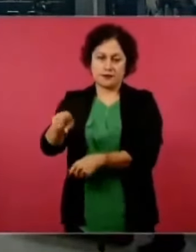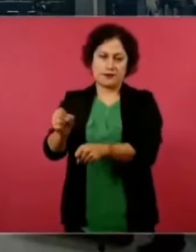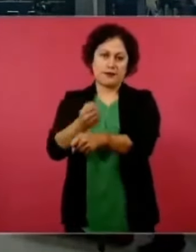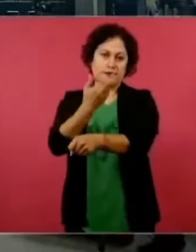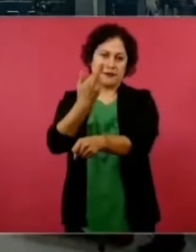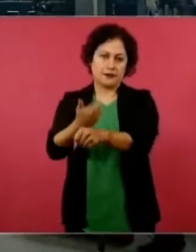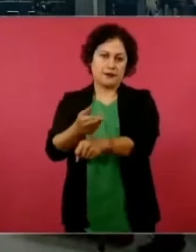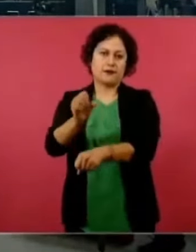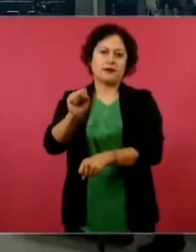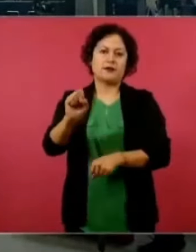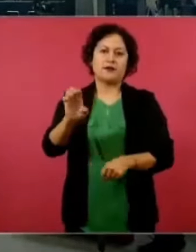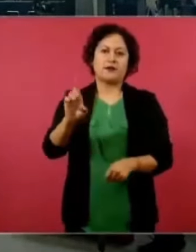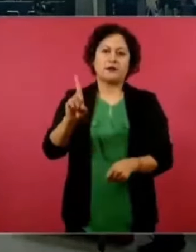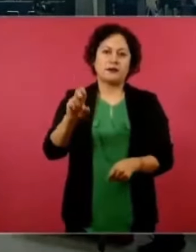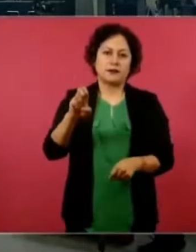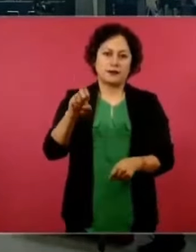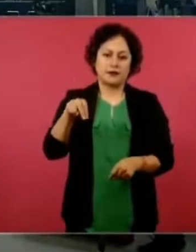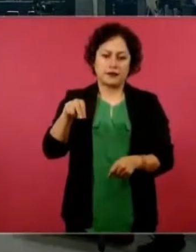la